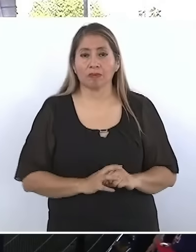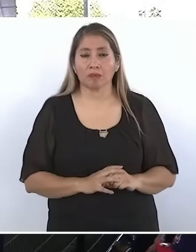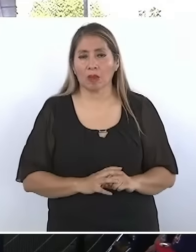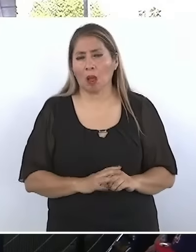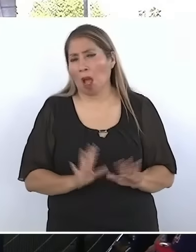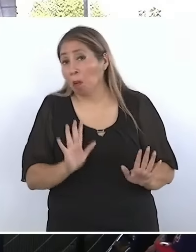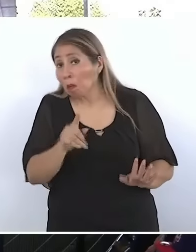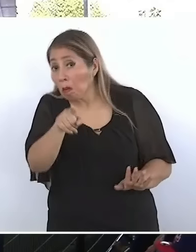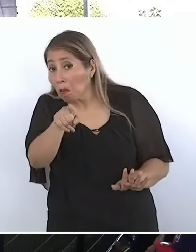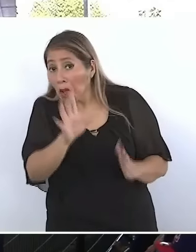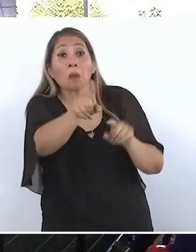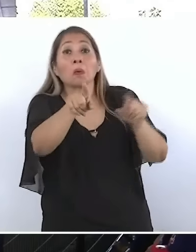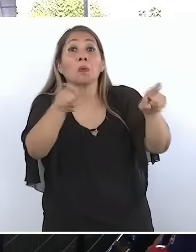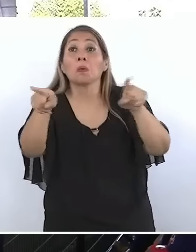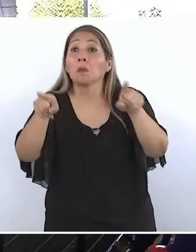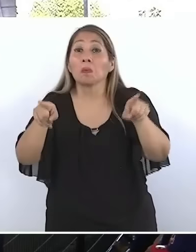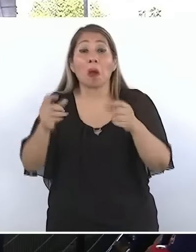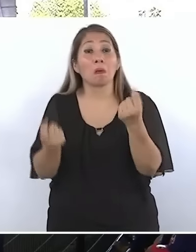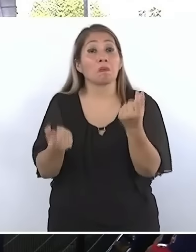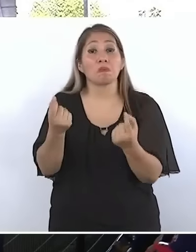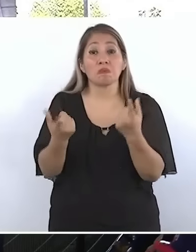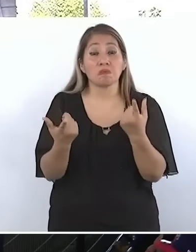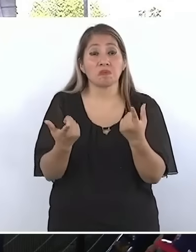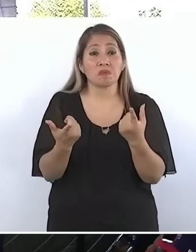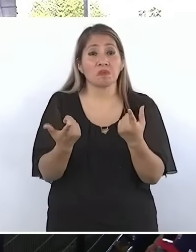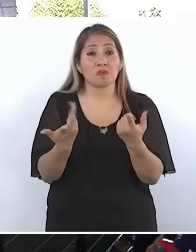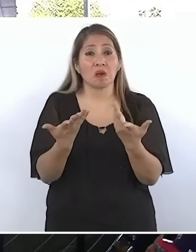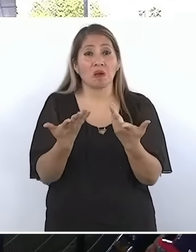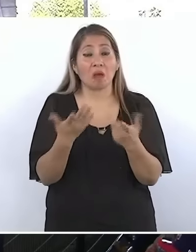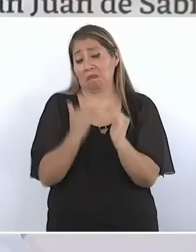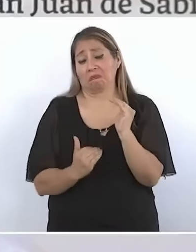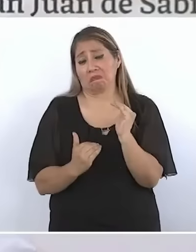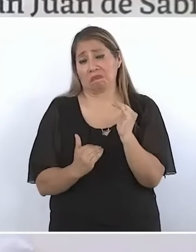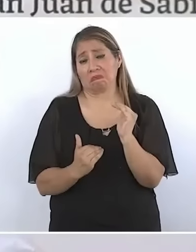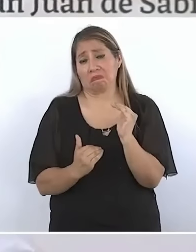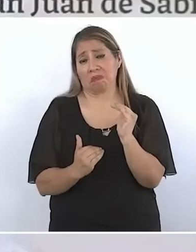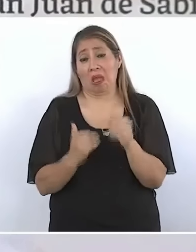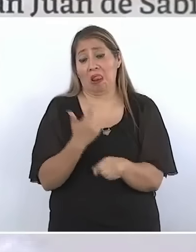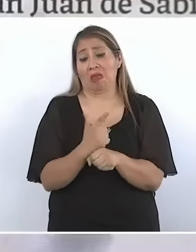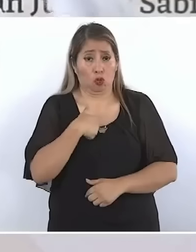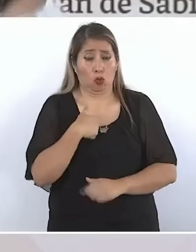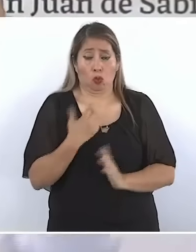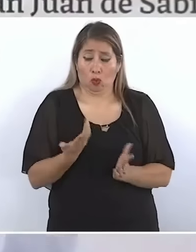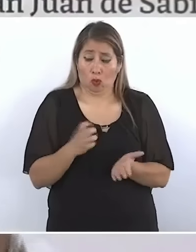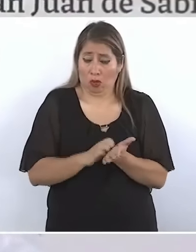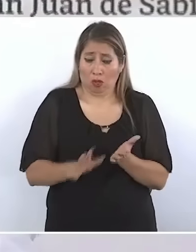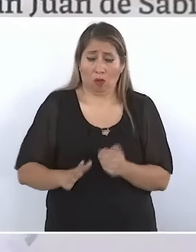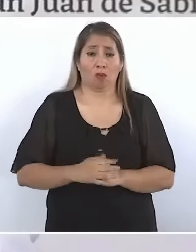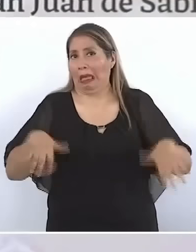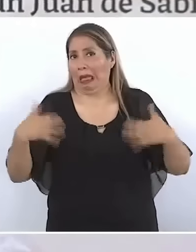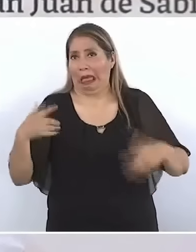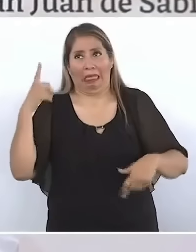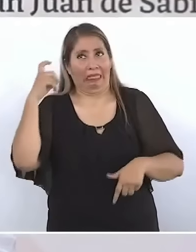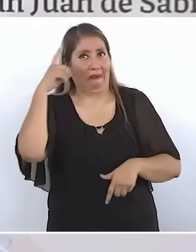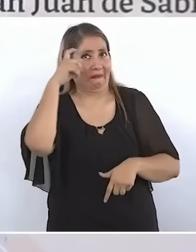habemos quienes tenemos, llegamos a la licenciatura, y en mi caso, de